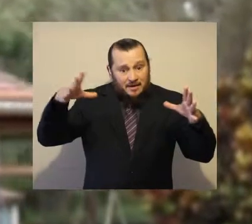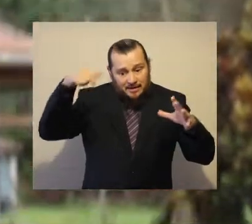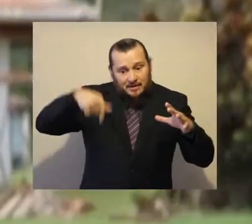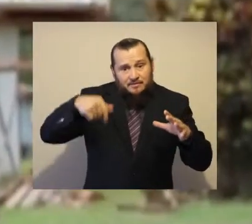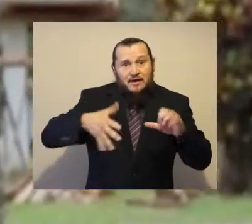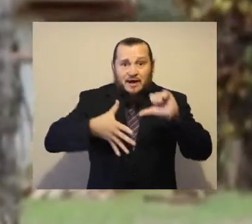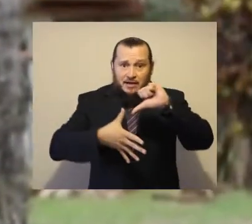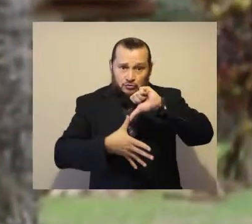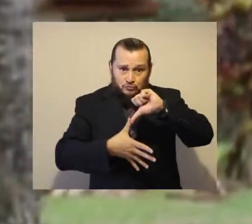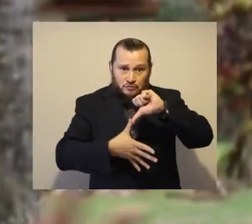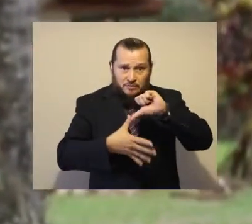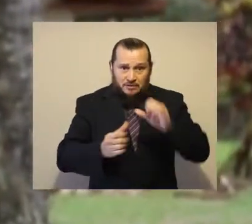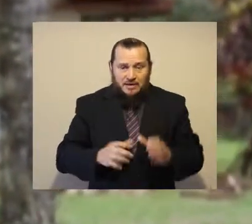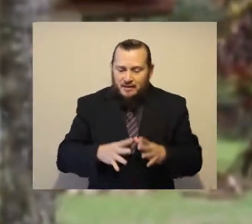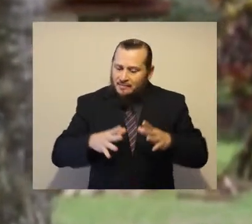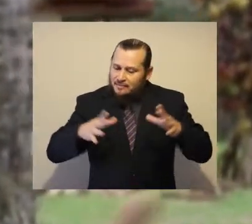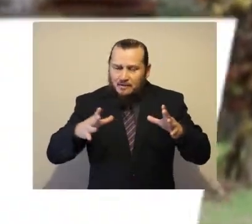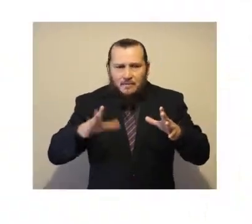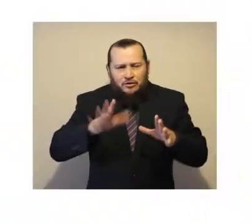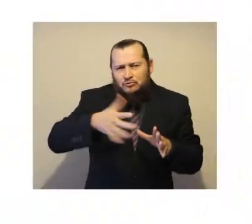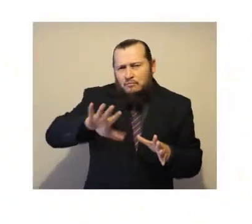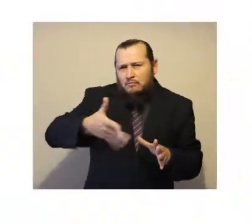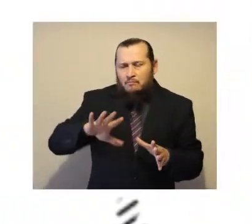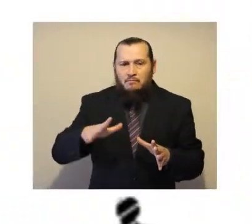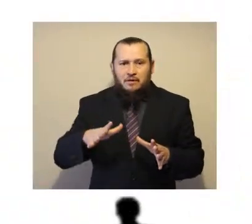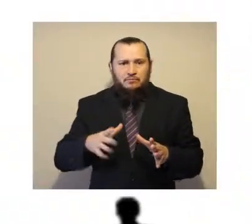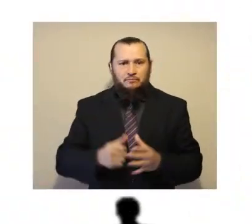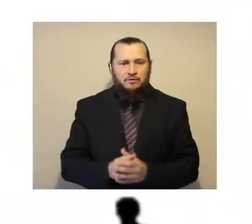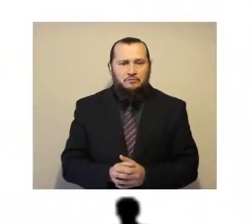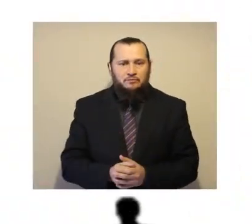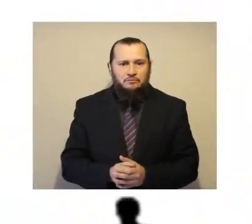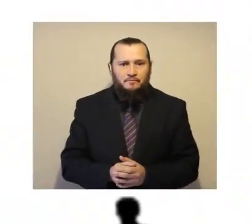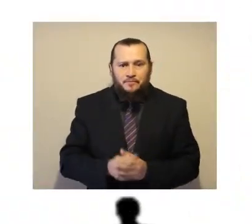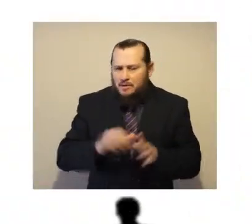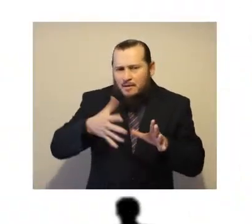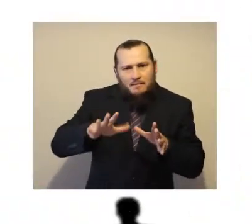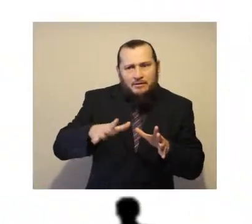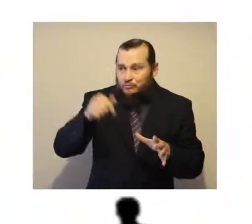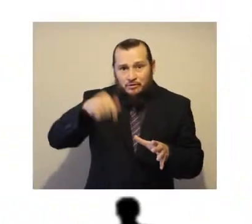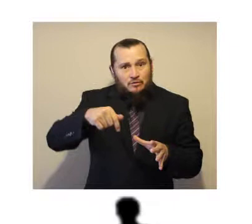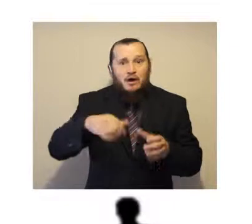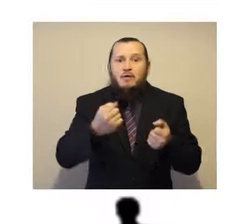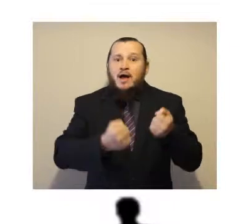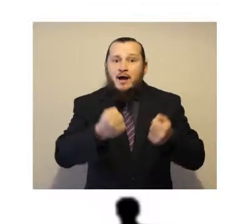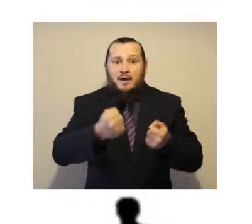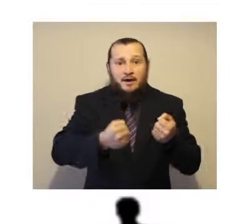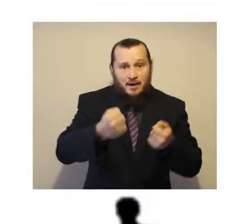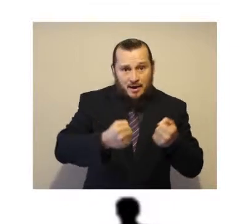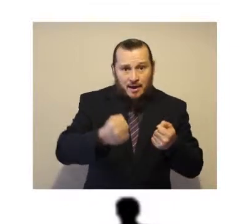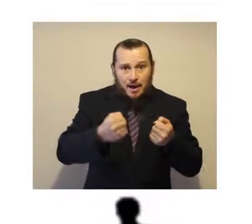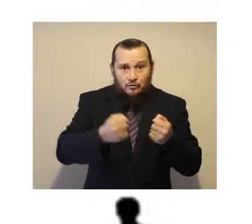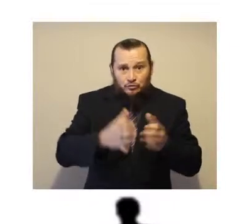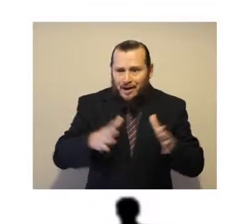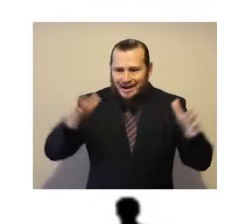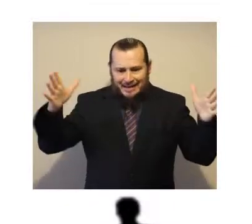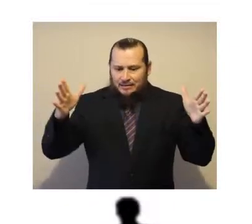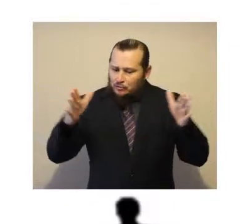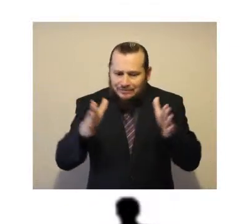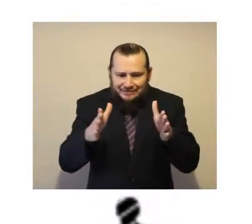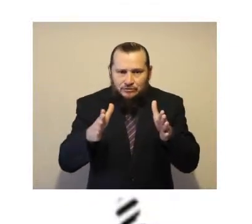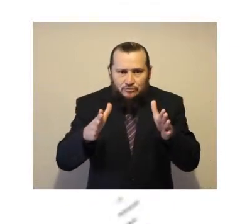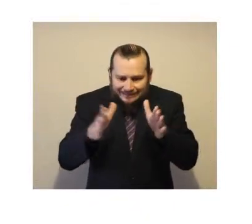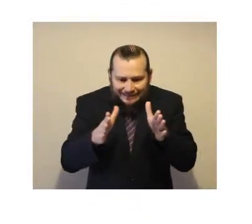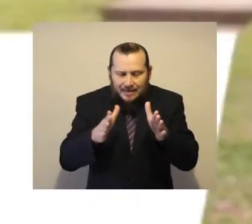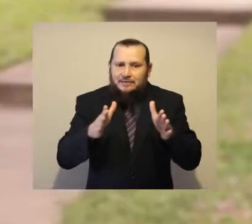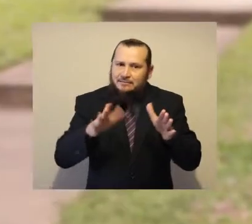sudamericana. El tamaño de algunos de esos individuos era comparable a lo que son autos de mediano tamaño